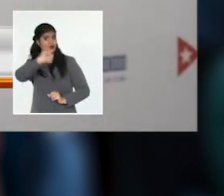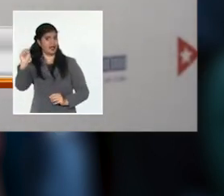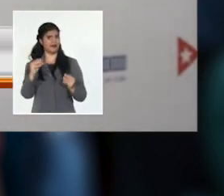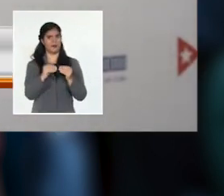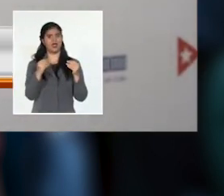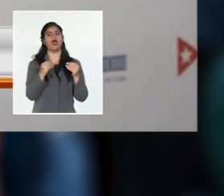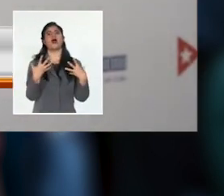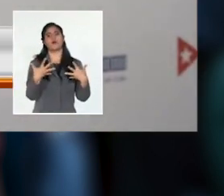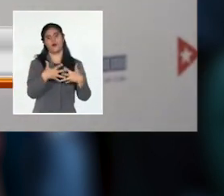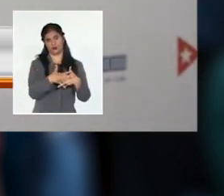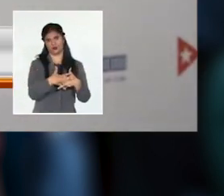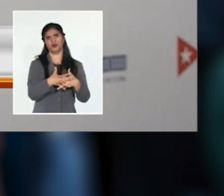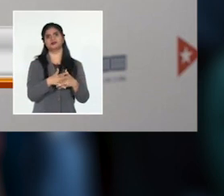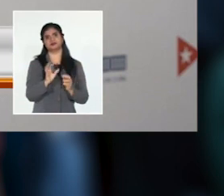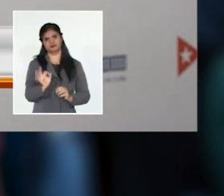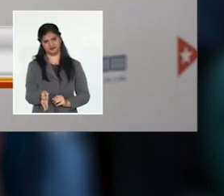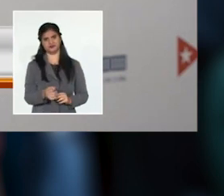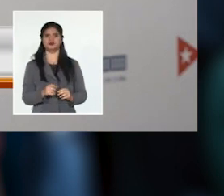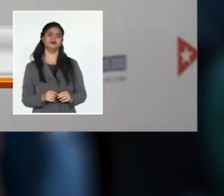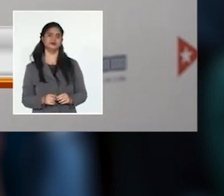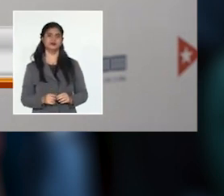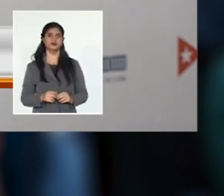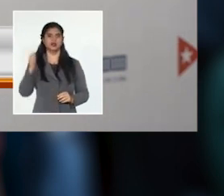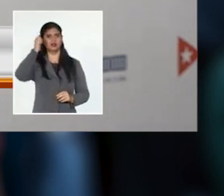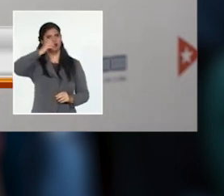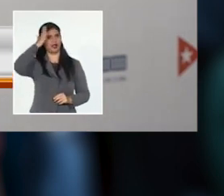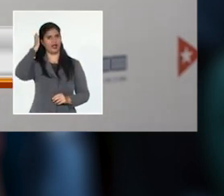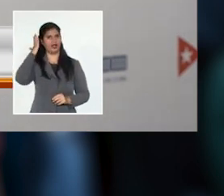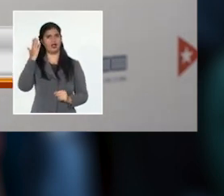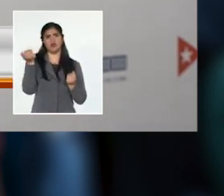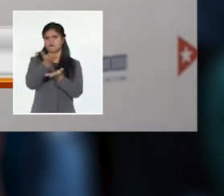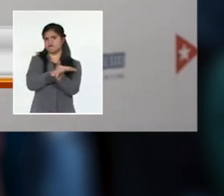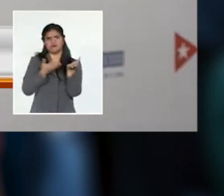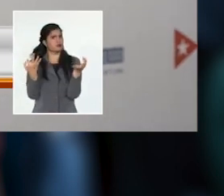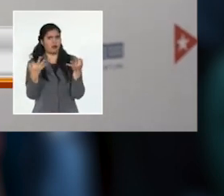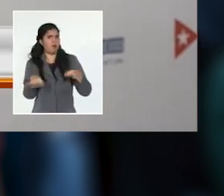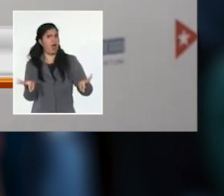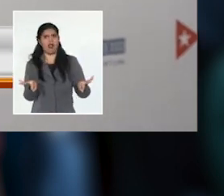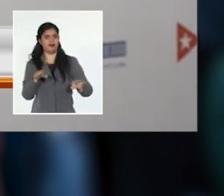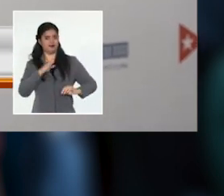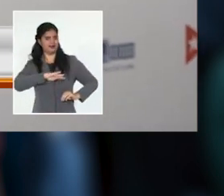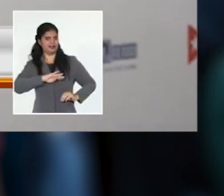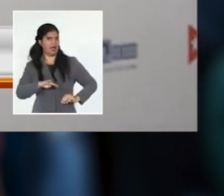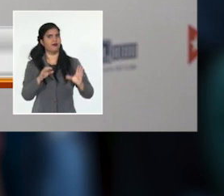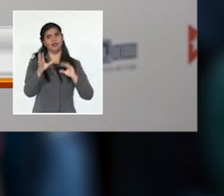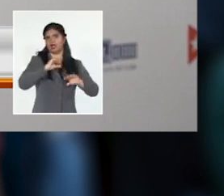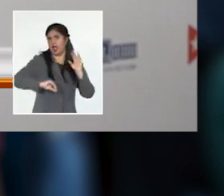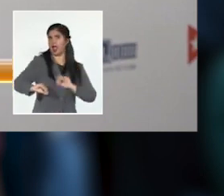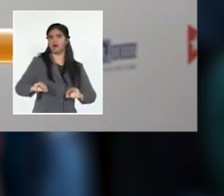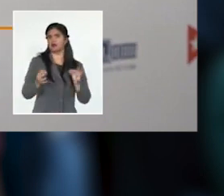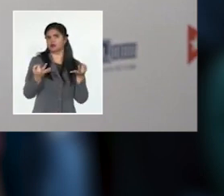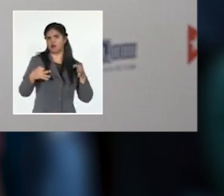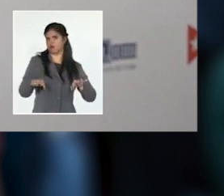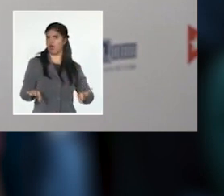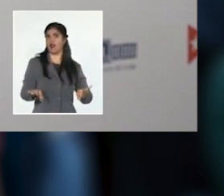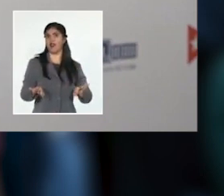fabuloso. Él tiene un carisma tremendo, sinceramente. Es la segunda vez que yo estoy con él aquí. En